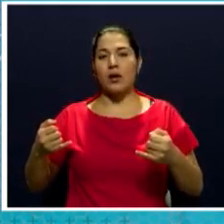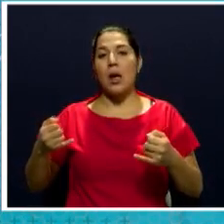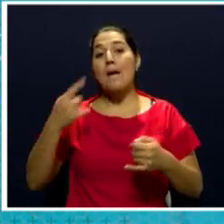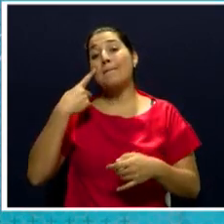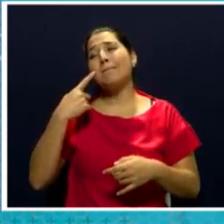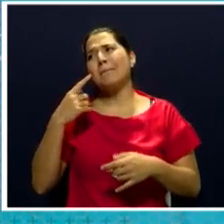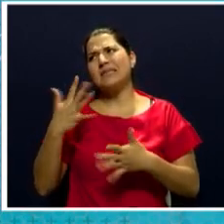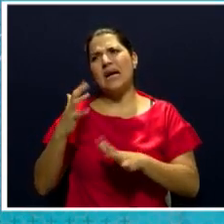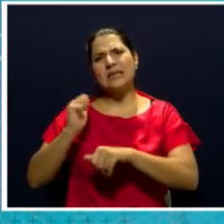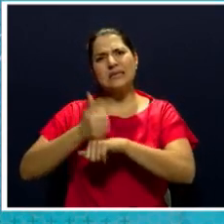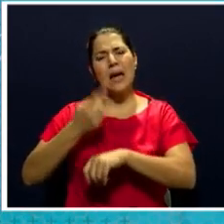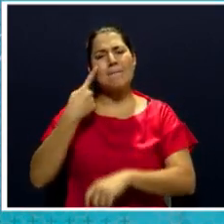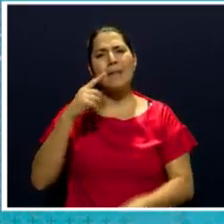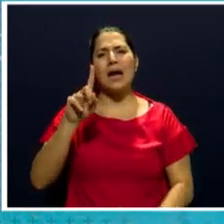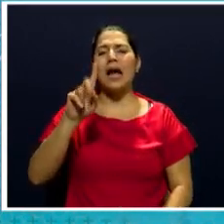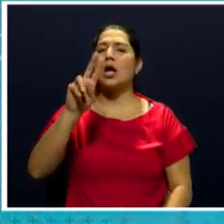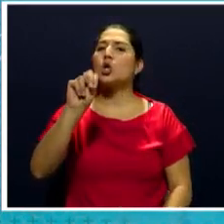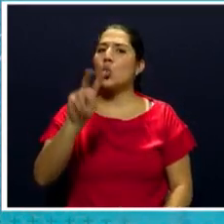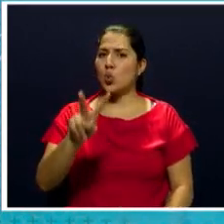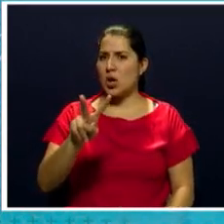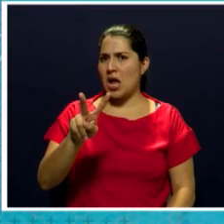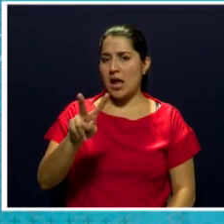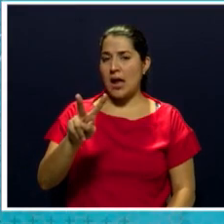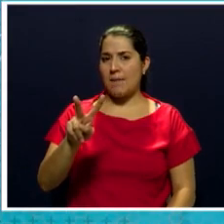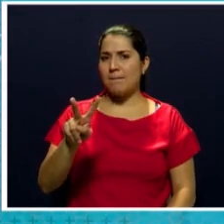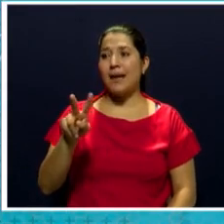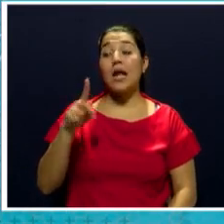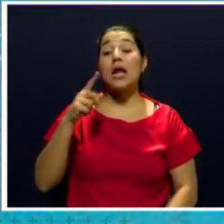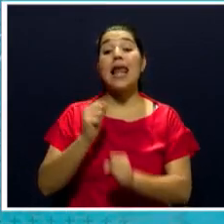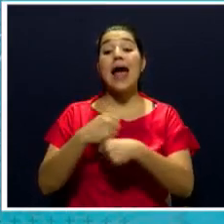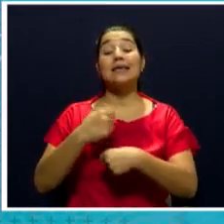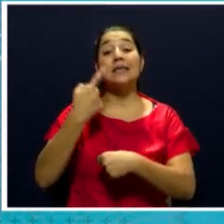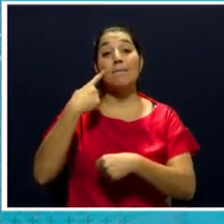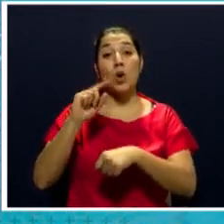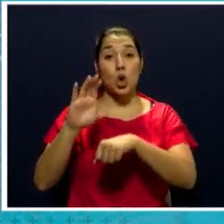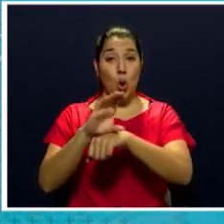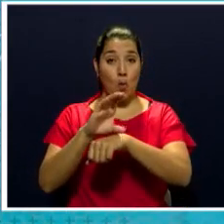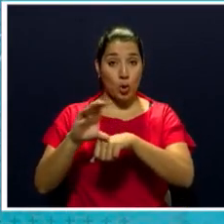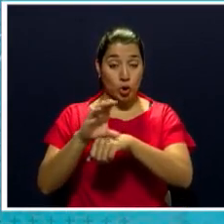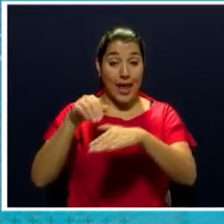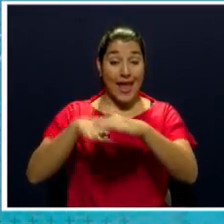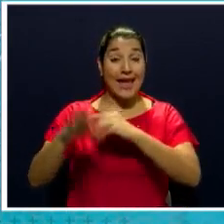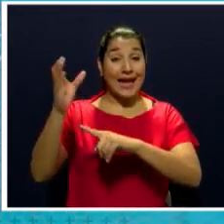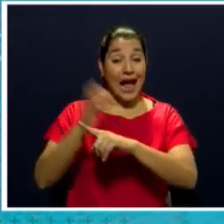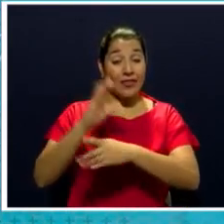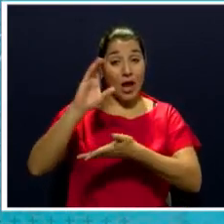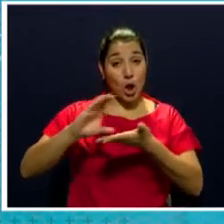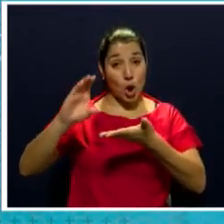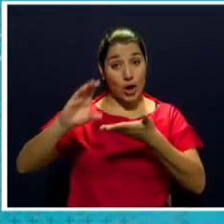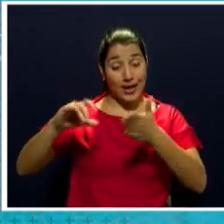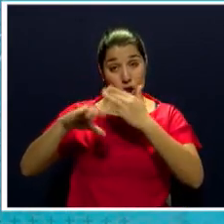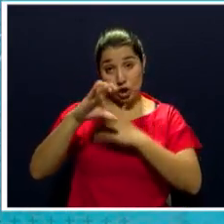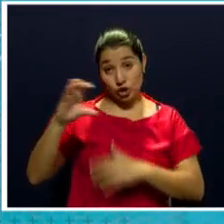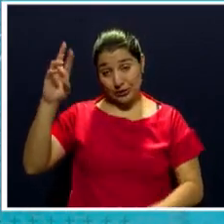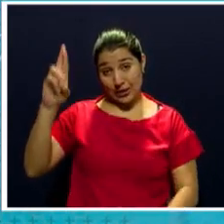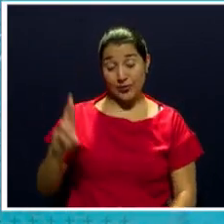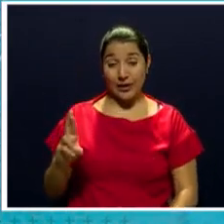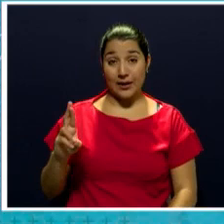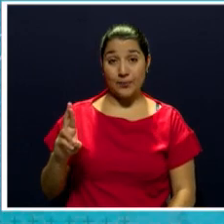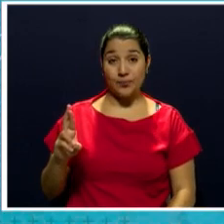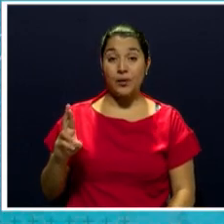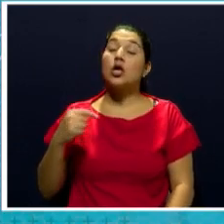el mes de noviembre, se desarrolla de manera computarizada en los centros educativos del país, y hasta este punto, ¿verdad?, porque